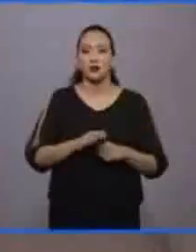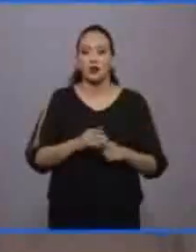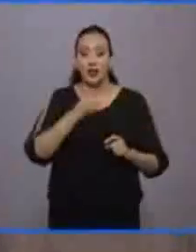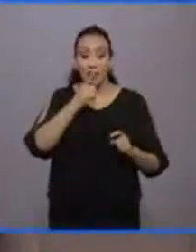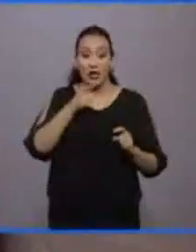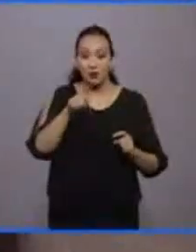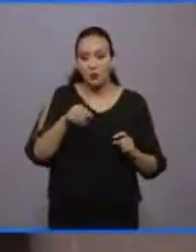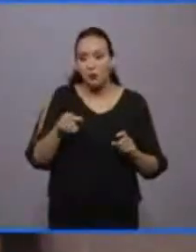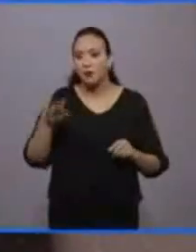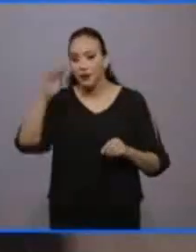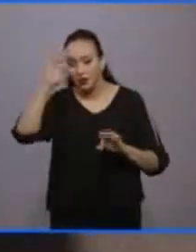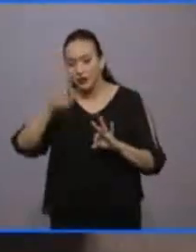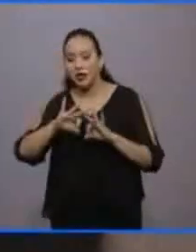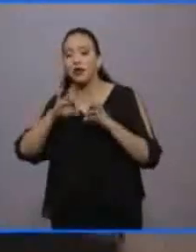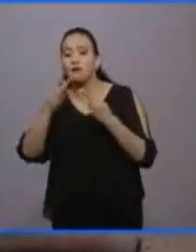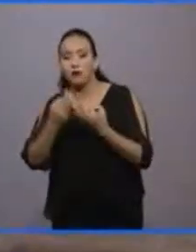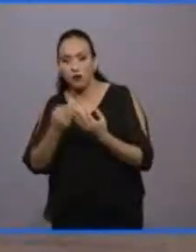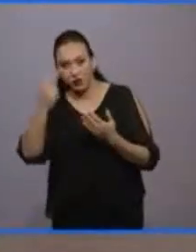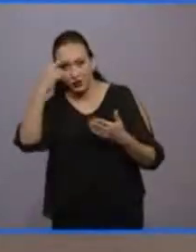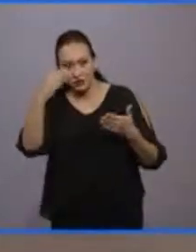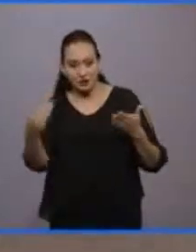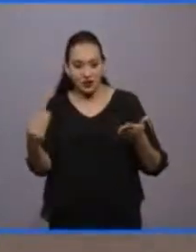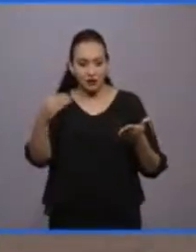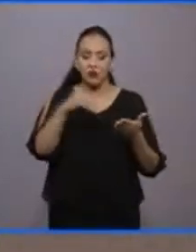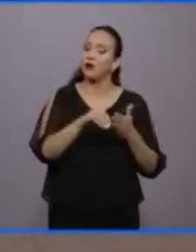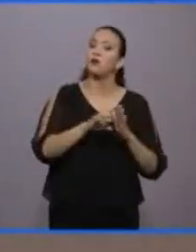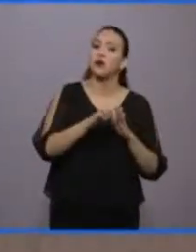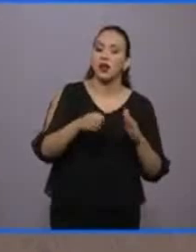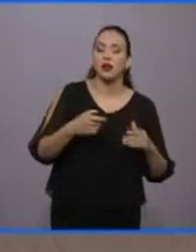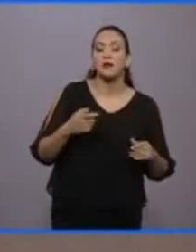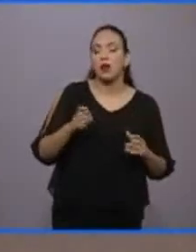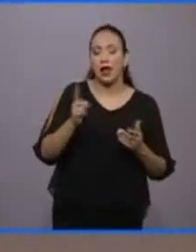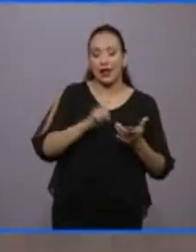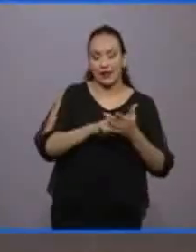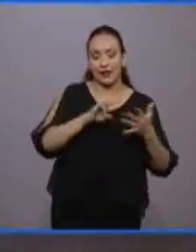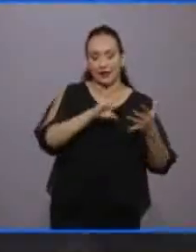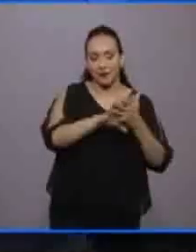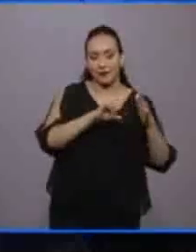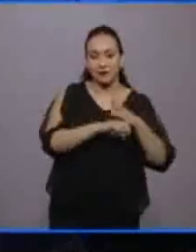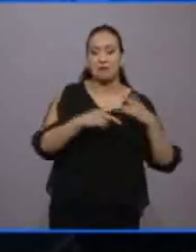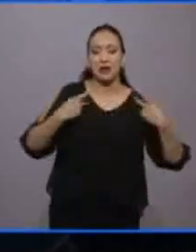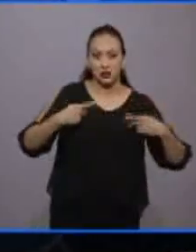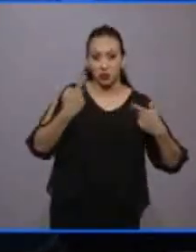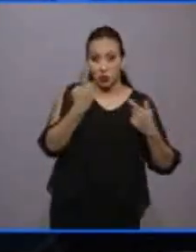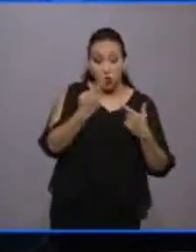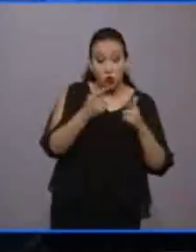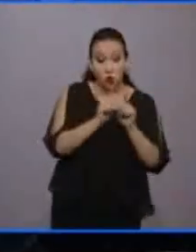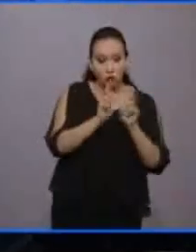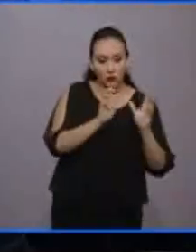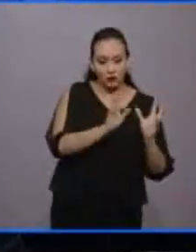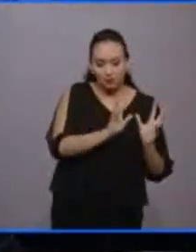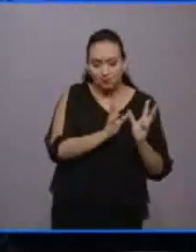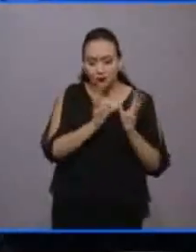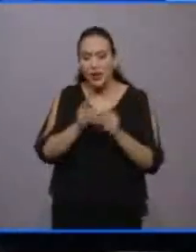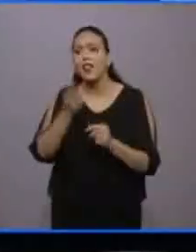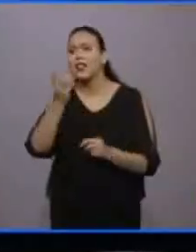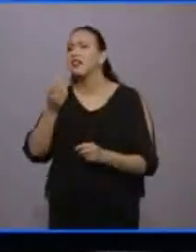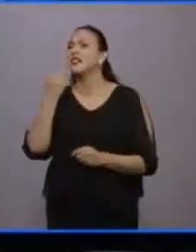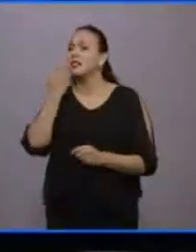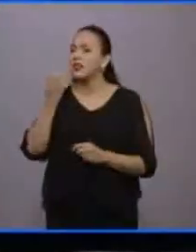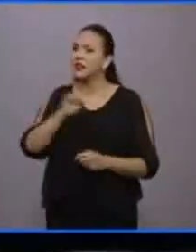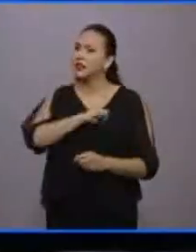acciones colectivas como medio para reclamar servicios de salud adecuados en los centros penitenciarios, pues la vía judicial